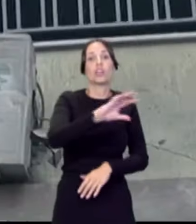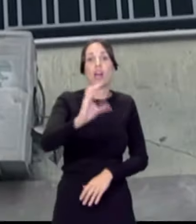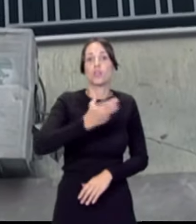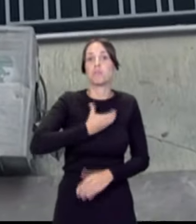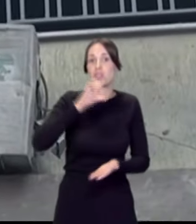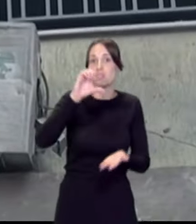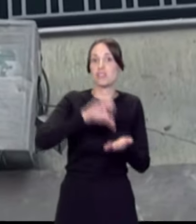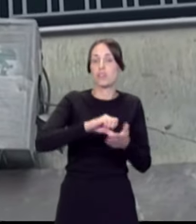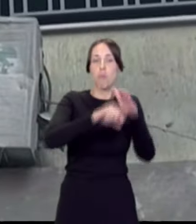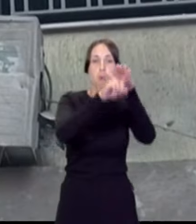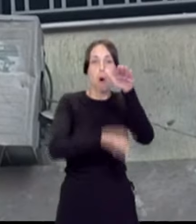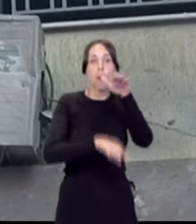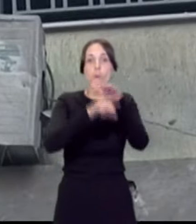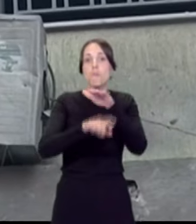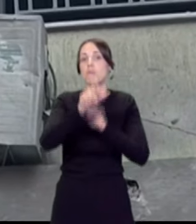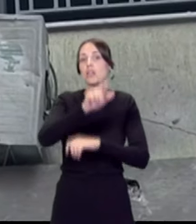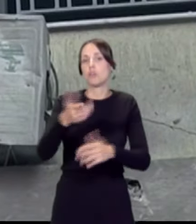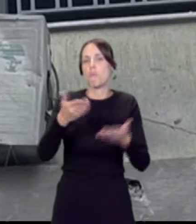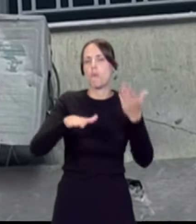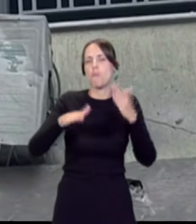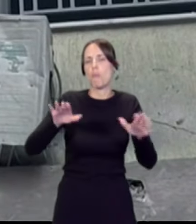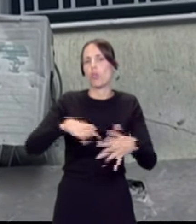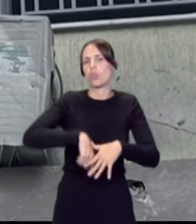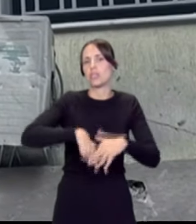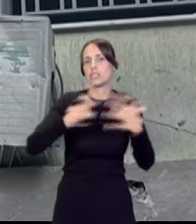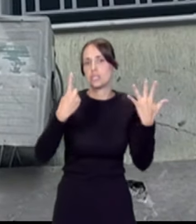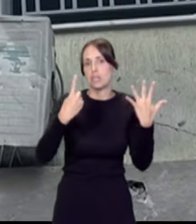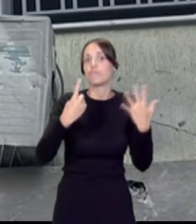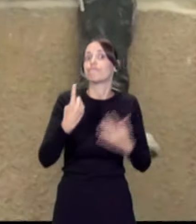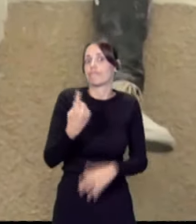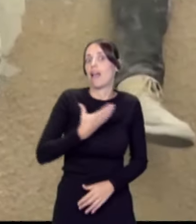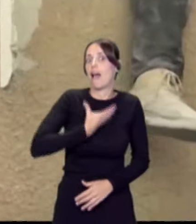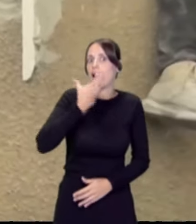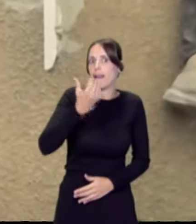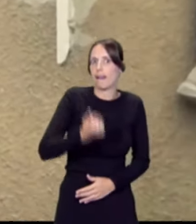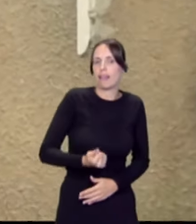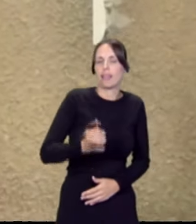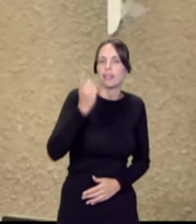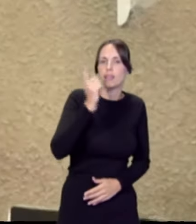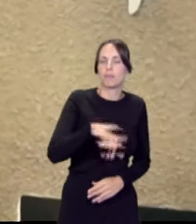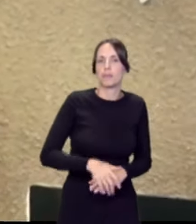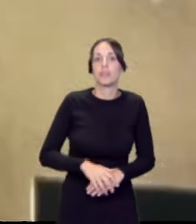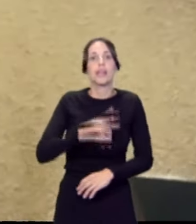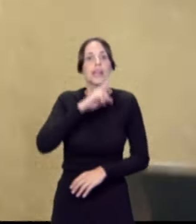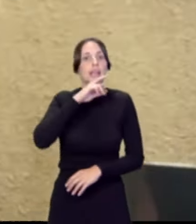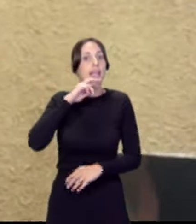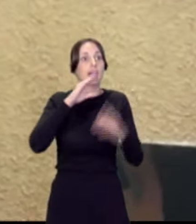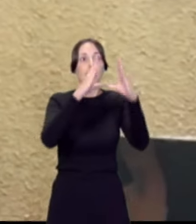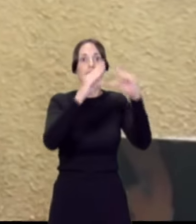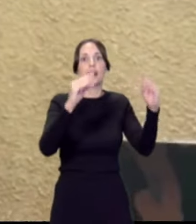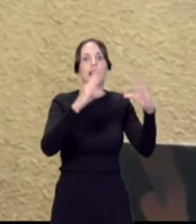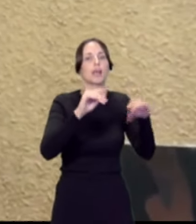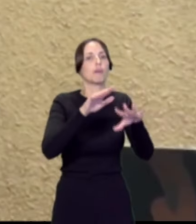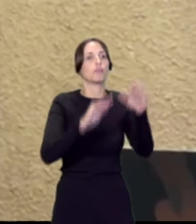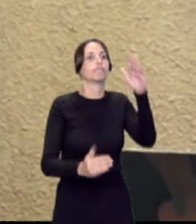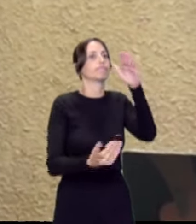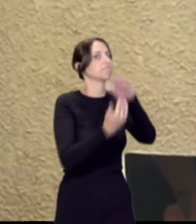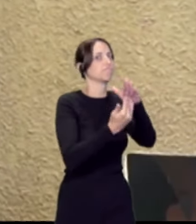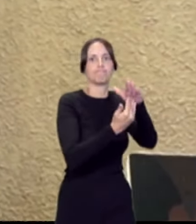ha dejado 16 fallecidos, incluido el alcalde. Israel no da tregua en Líbano ni tampoco en